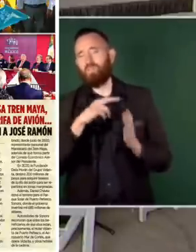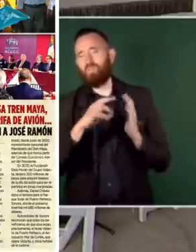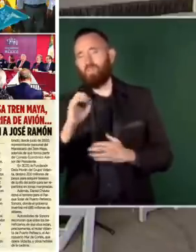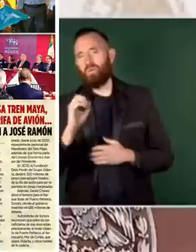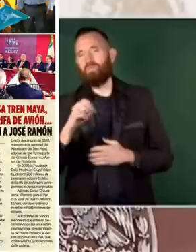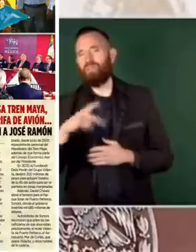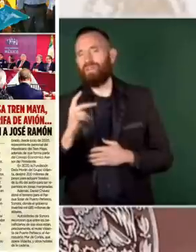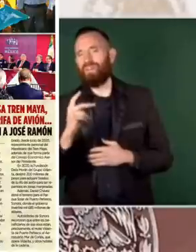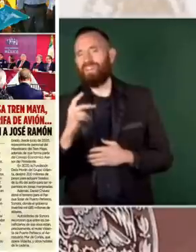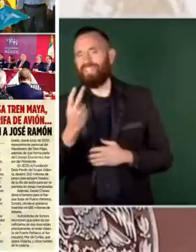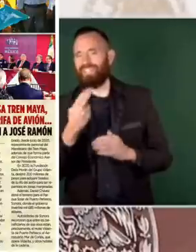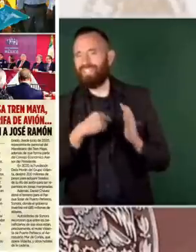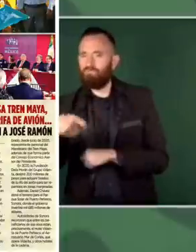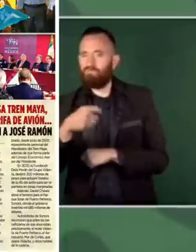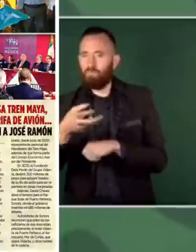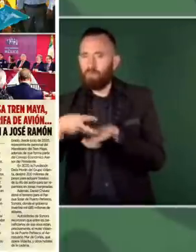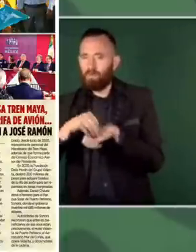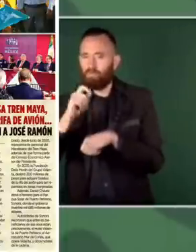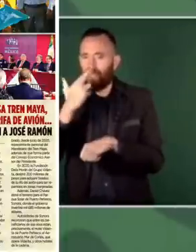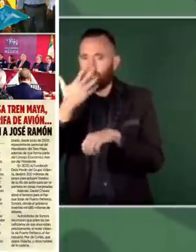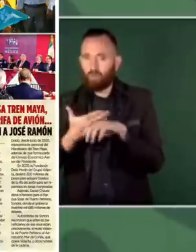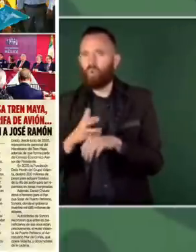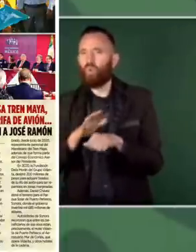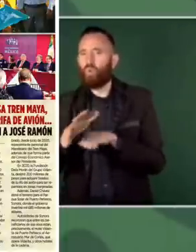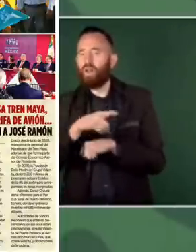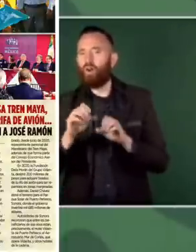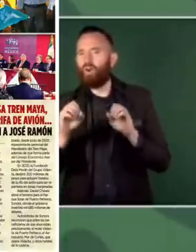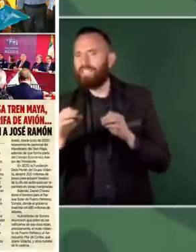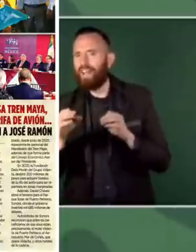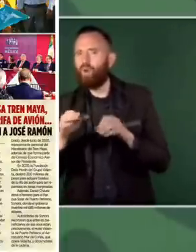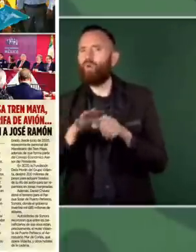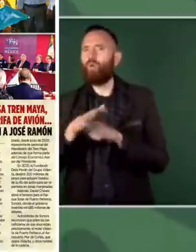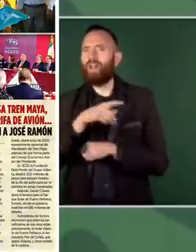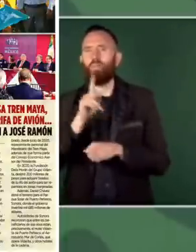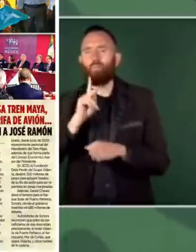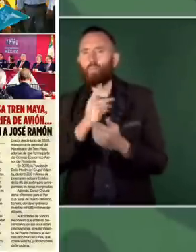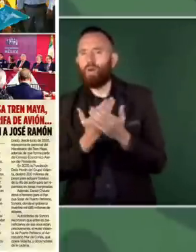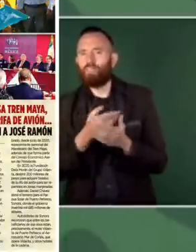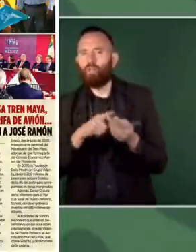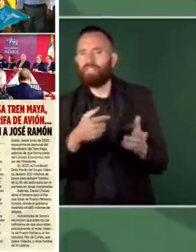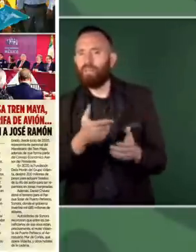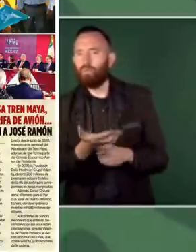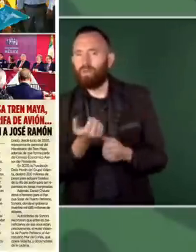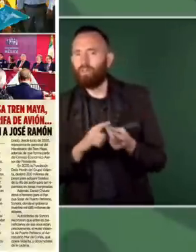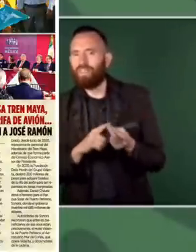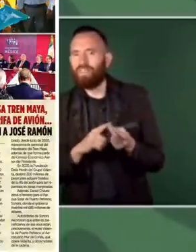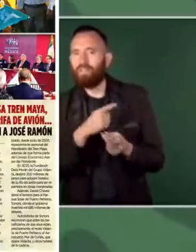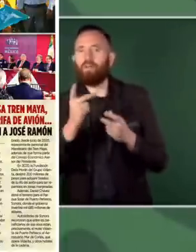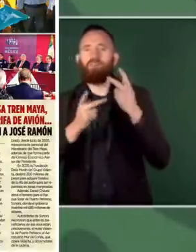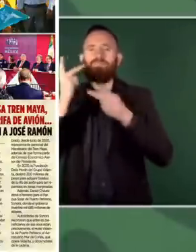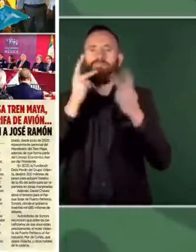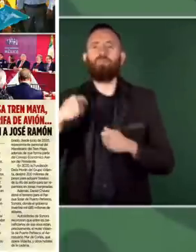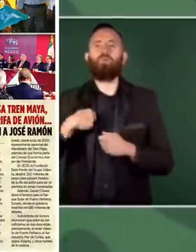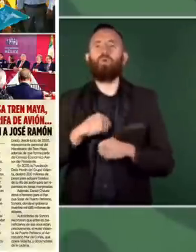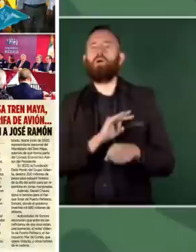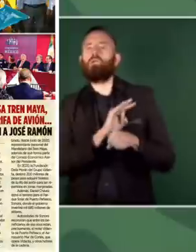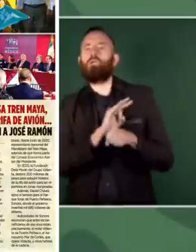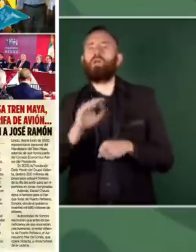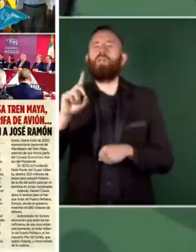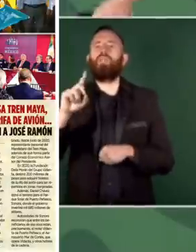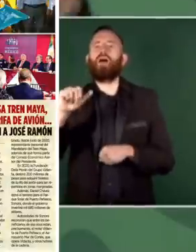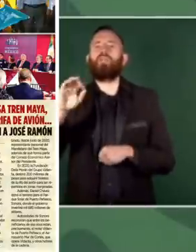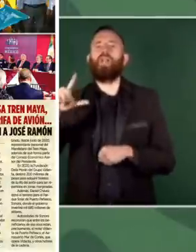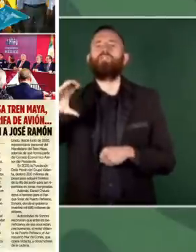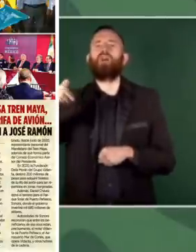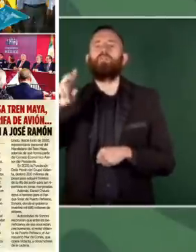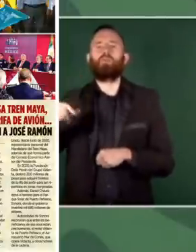que ver quién da los permisos y qué pruebas tienen de que yo, para favorecer a Daniel Chávez, ordené